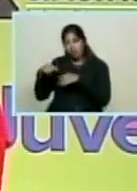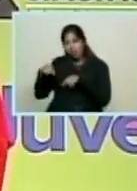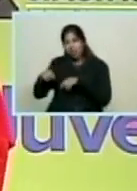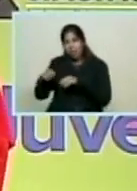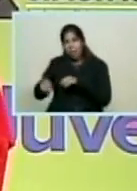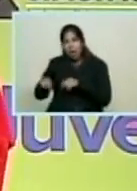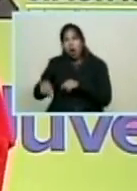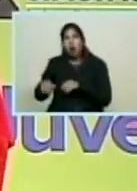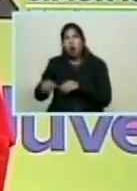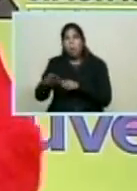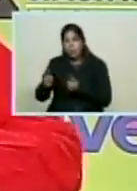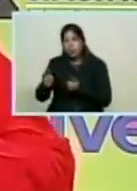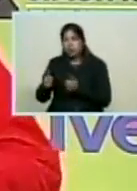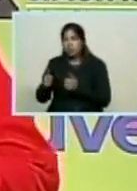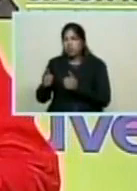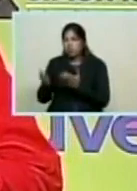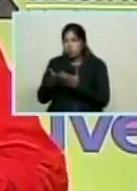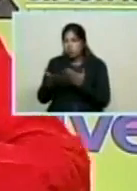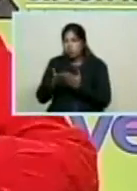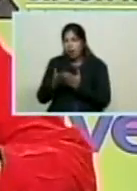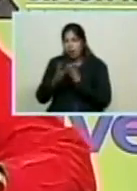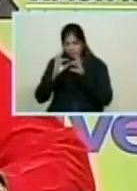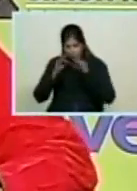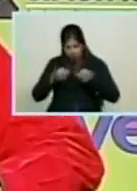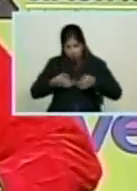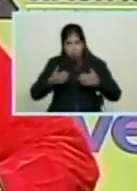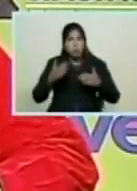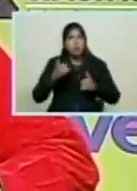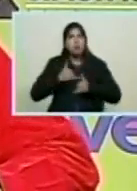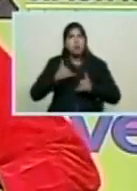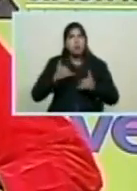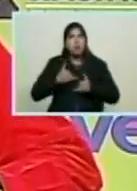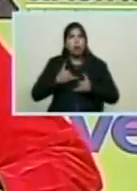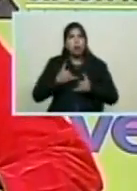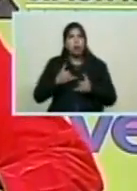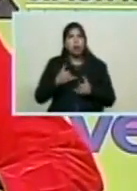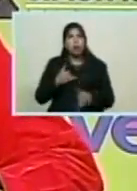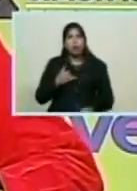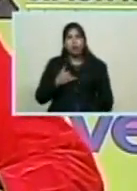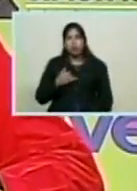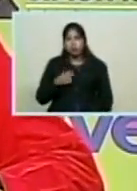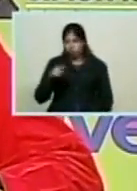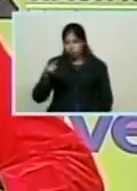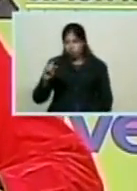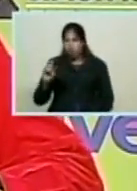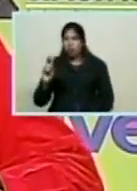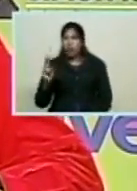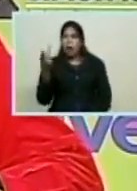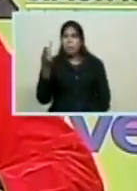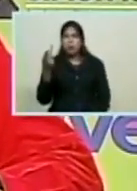comunidad, en uno mismo. Nada cambia si no cambiamos nosotros.